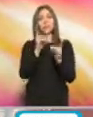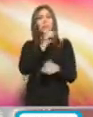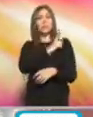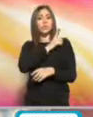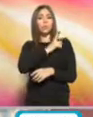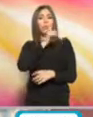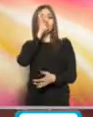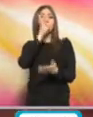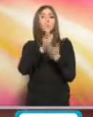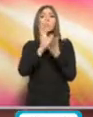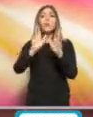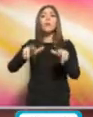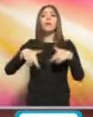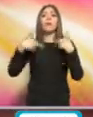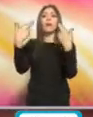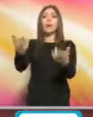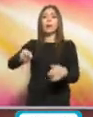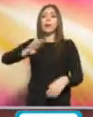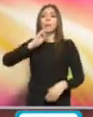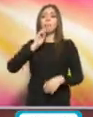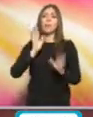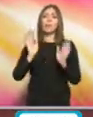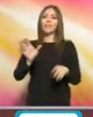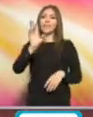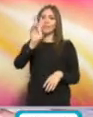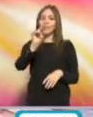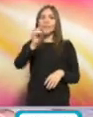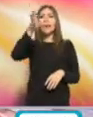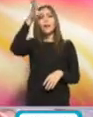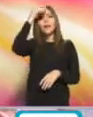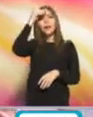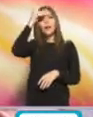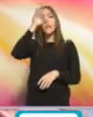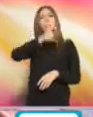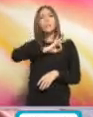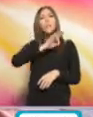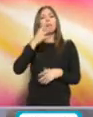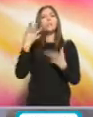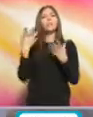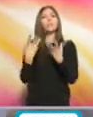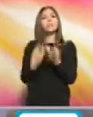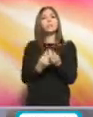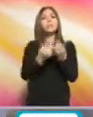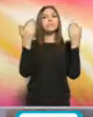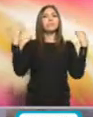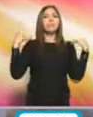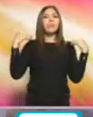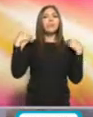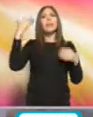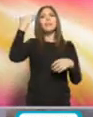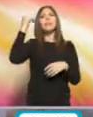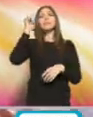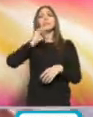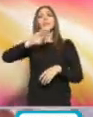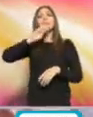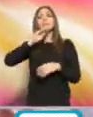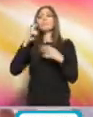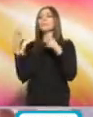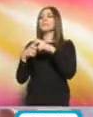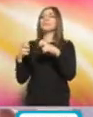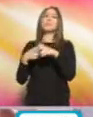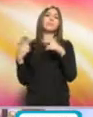otorgue un regalo, sino que aprendamos a dar nuestro tiempo, eso que en ciudades tan apresuradas, en esta vida